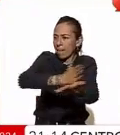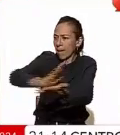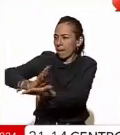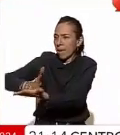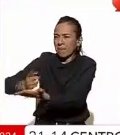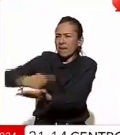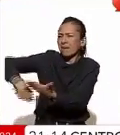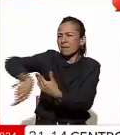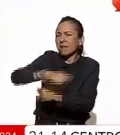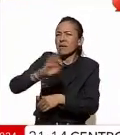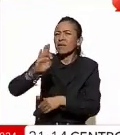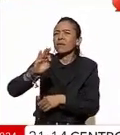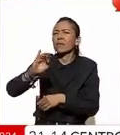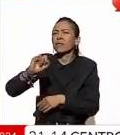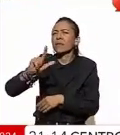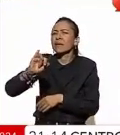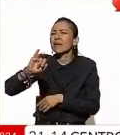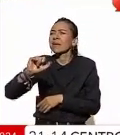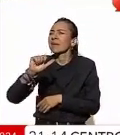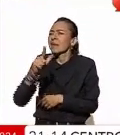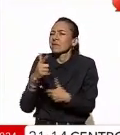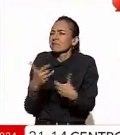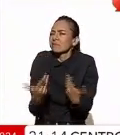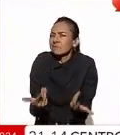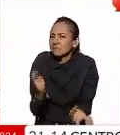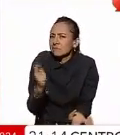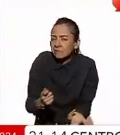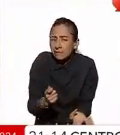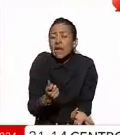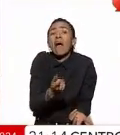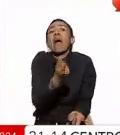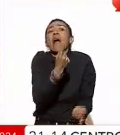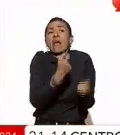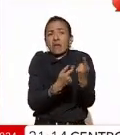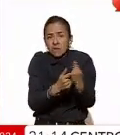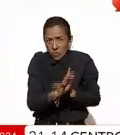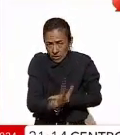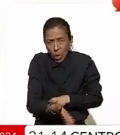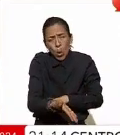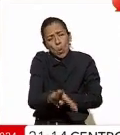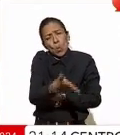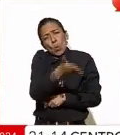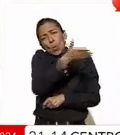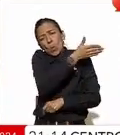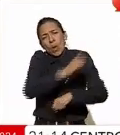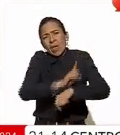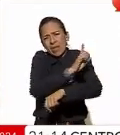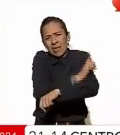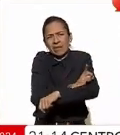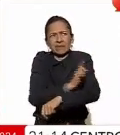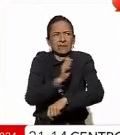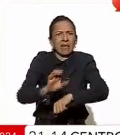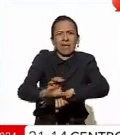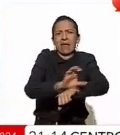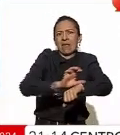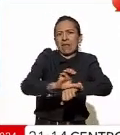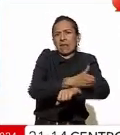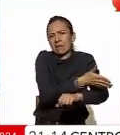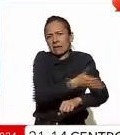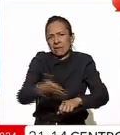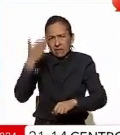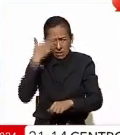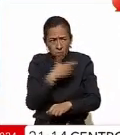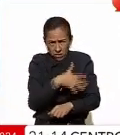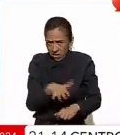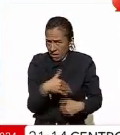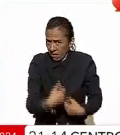a Pemex, porque en algunos casos inclusive tienen algún tiempo, algunas vienen en la época de Carlos Salinas de Gortari, están